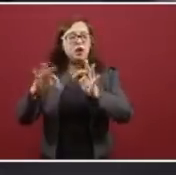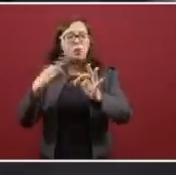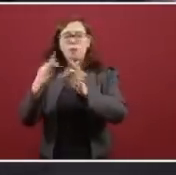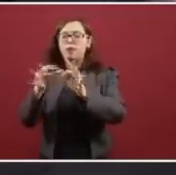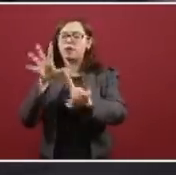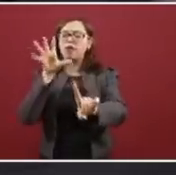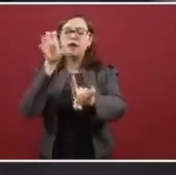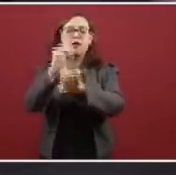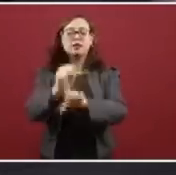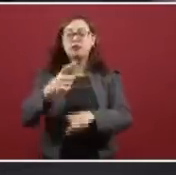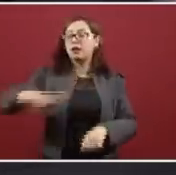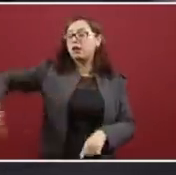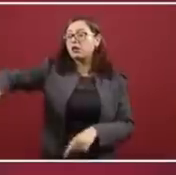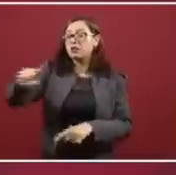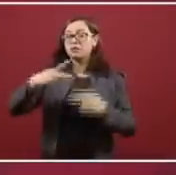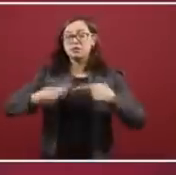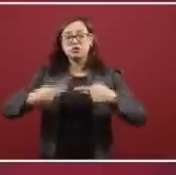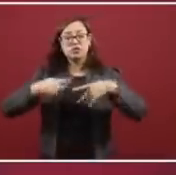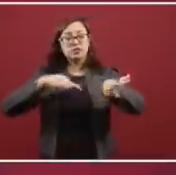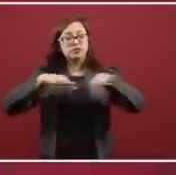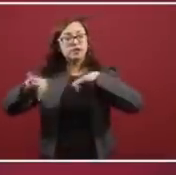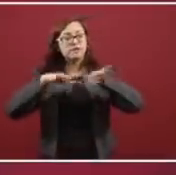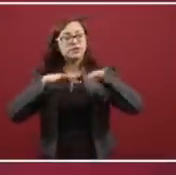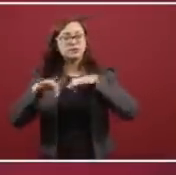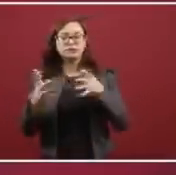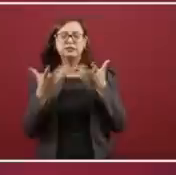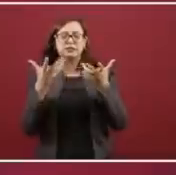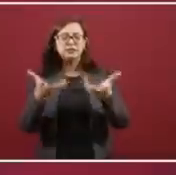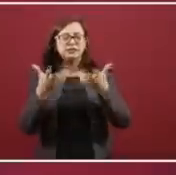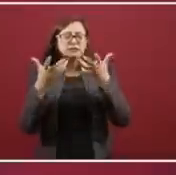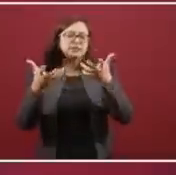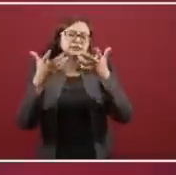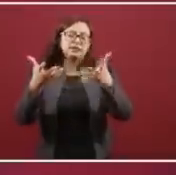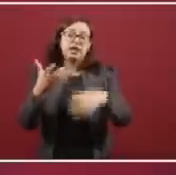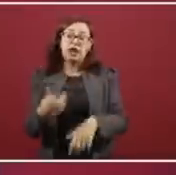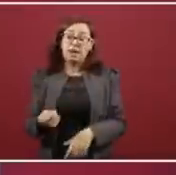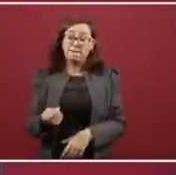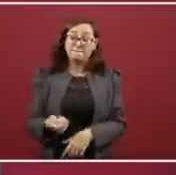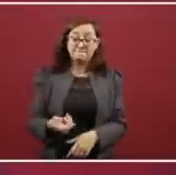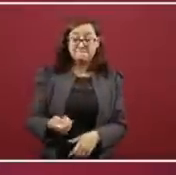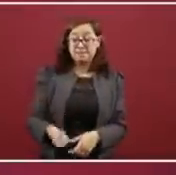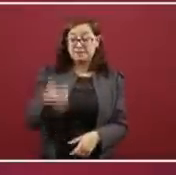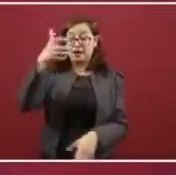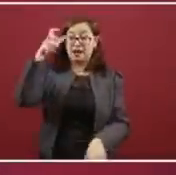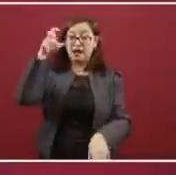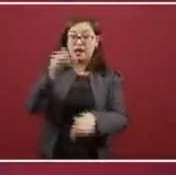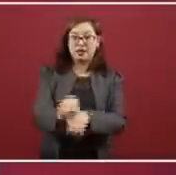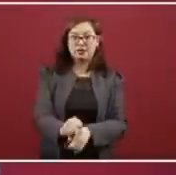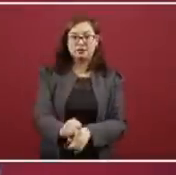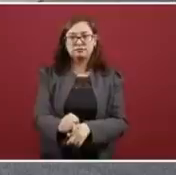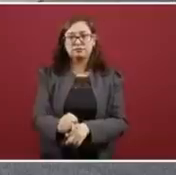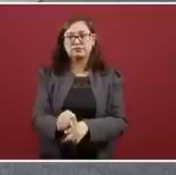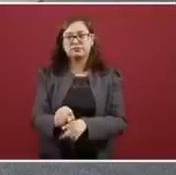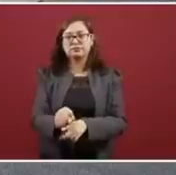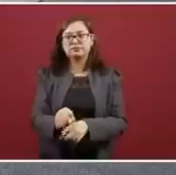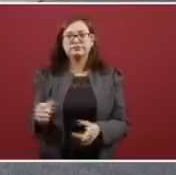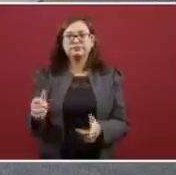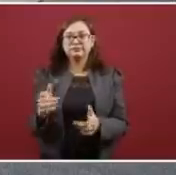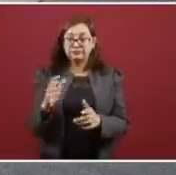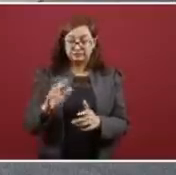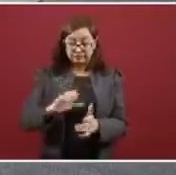de los trabajadores ser un gran avance ya cuando se apruebe y se